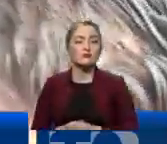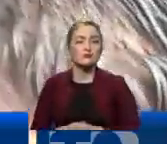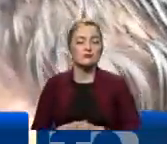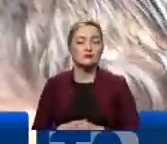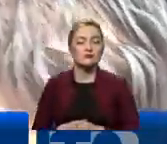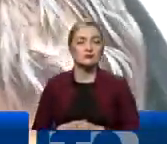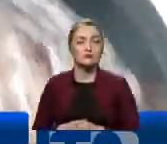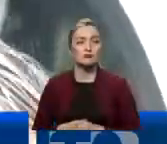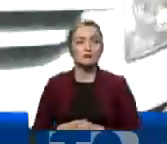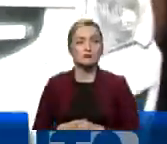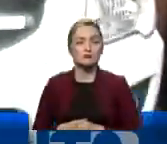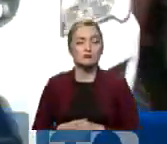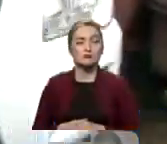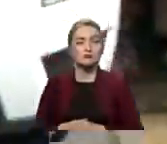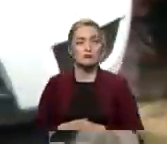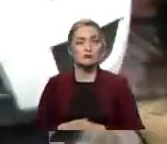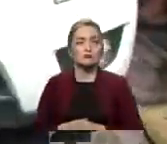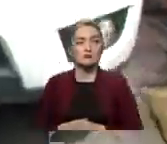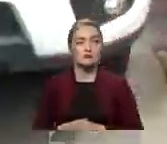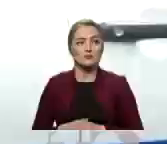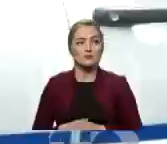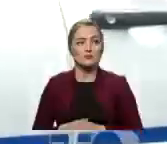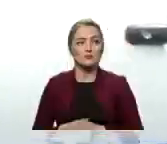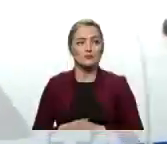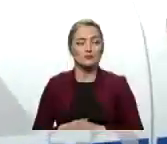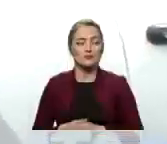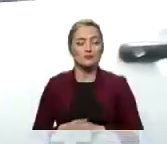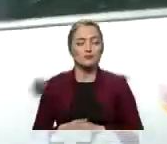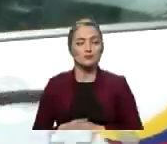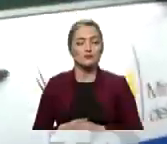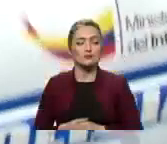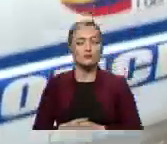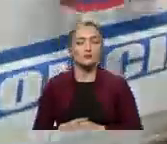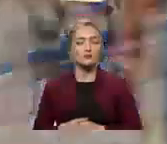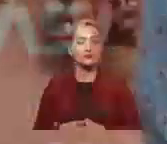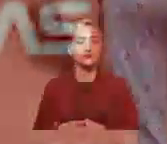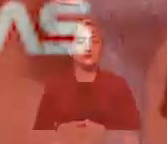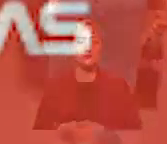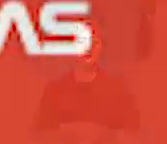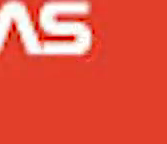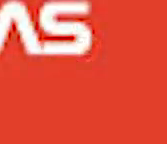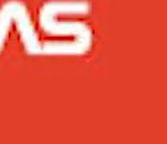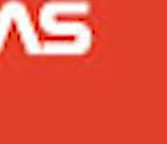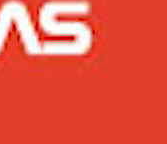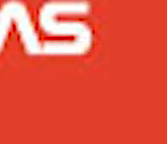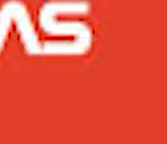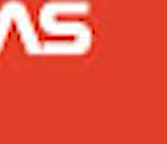audiencia de formulación de cargos. Catalina García, 24 horas.